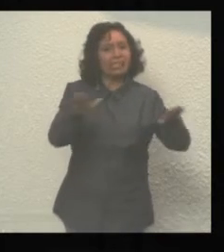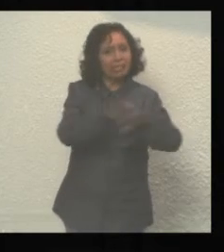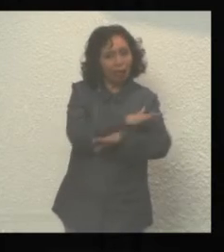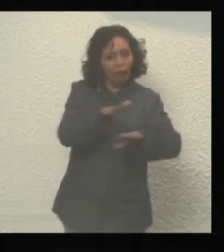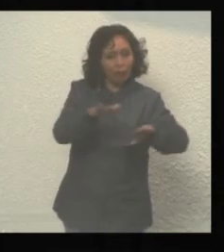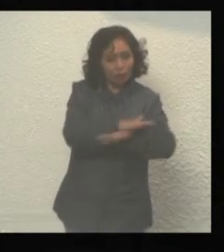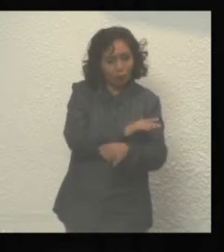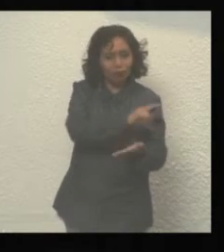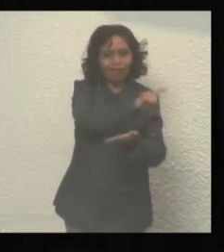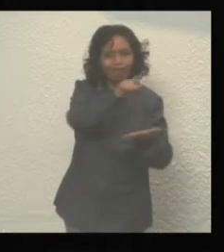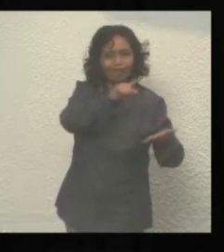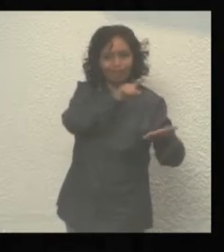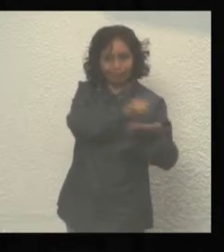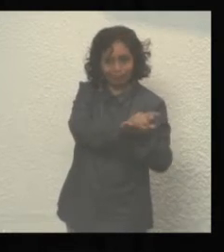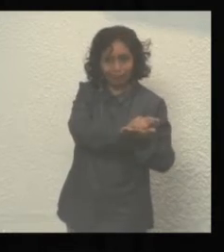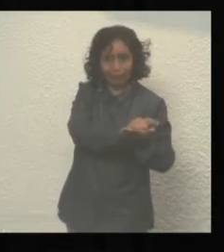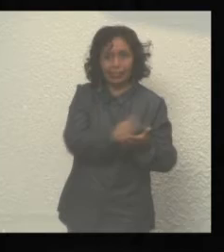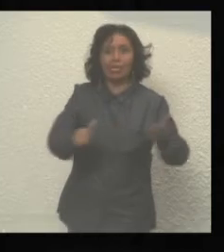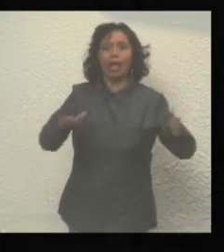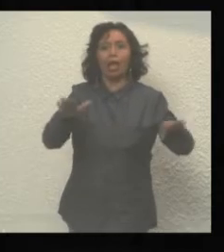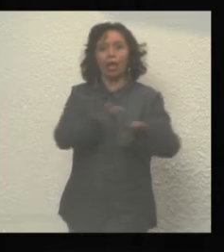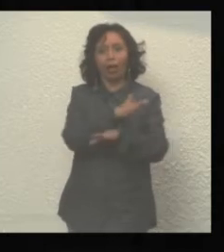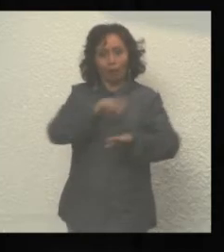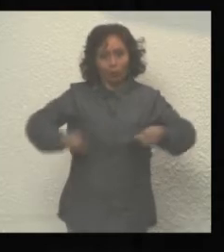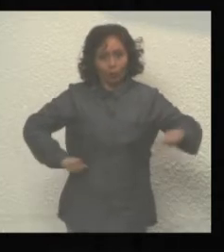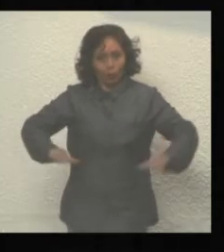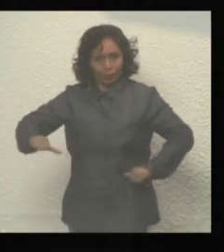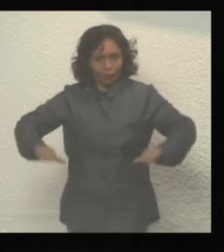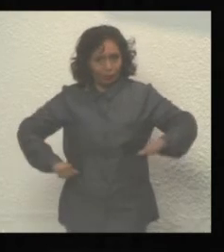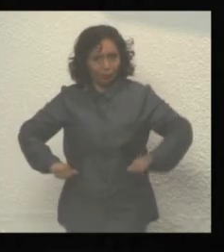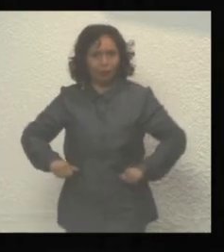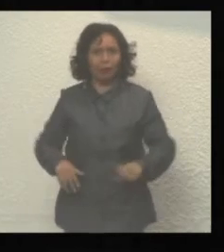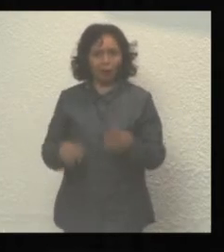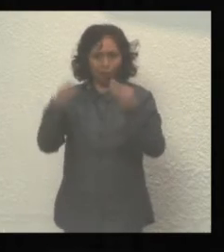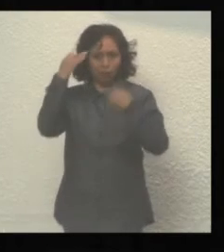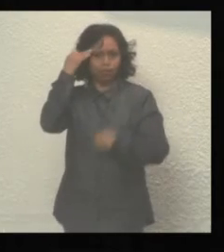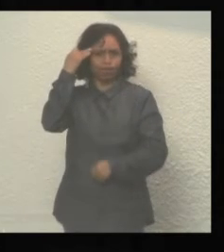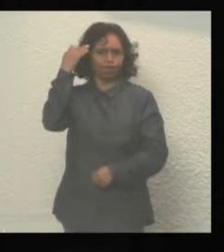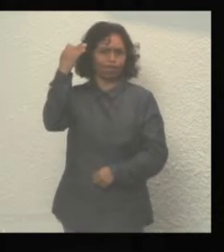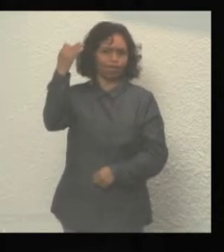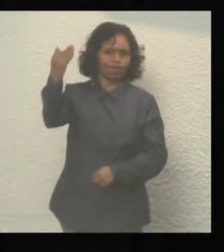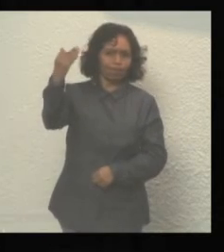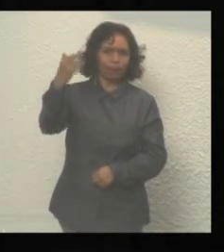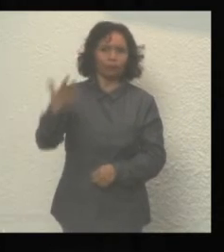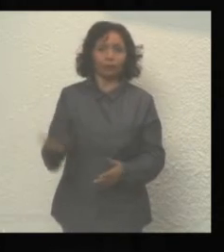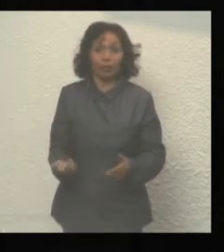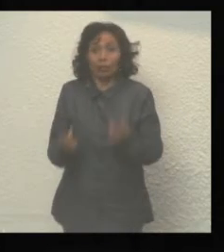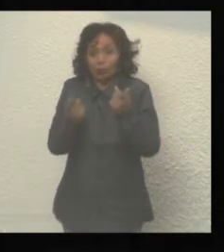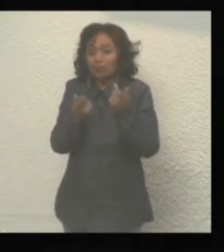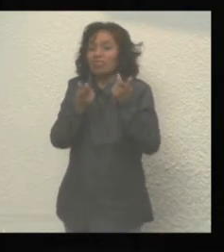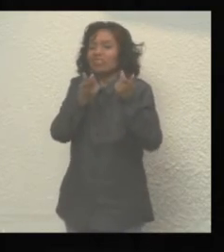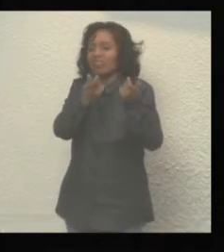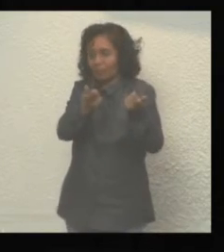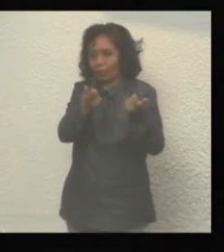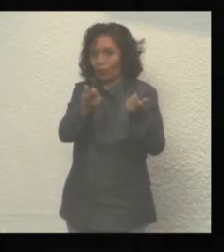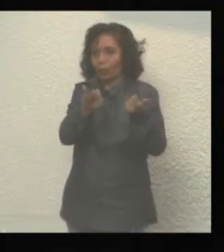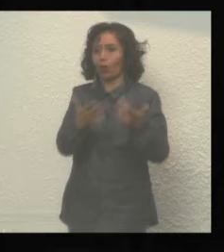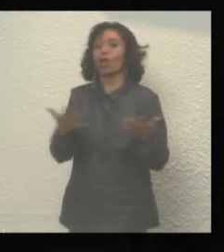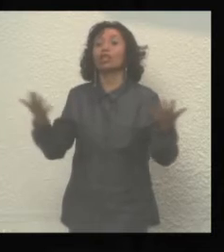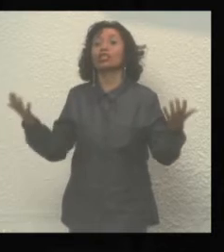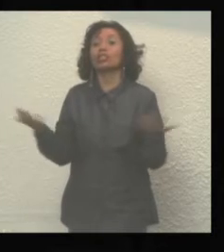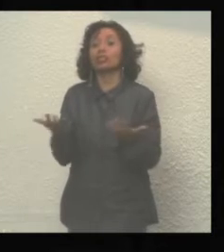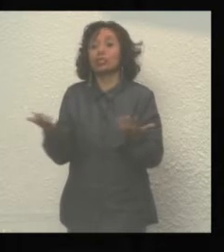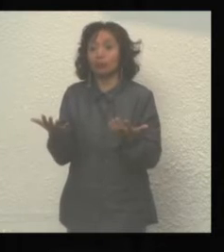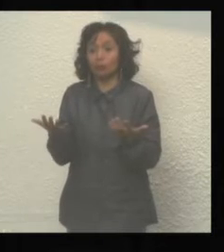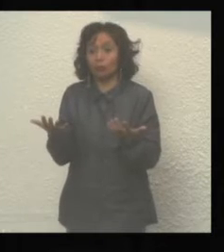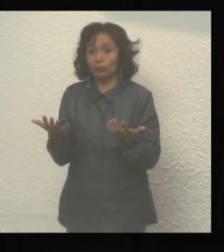estructural. Y estas acciones se van acreditando con el tiempo. En materia financiera, hicimos lo que teníamos